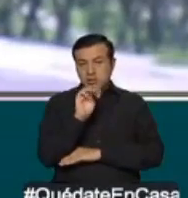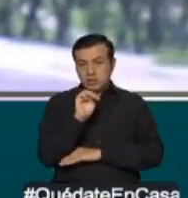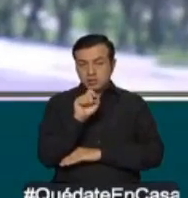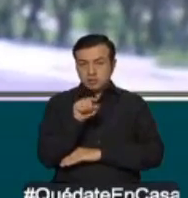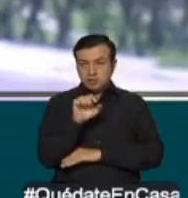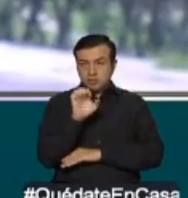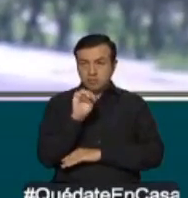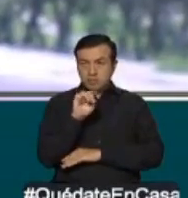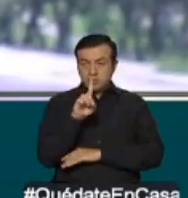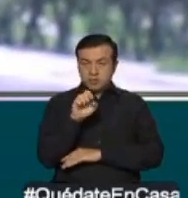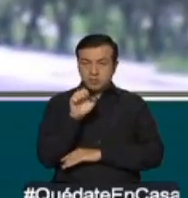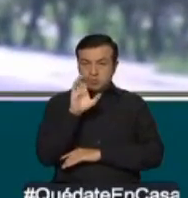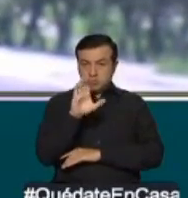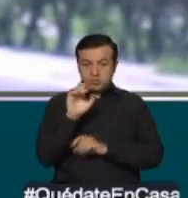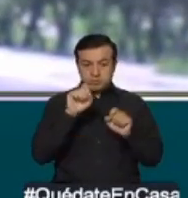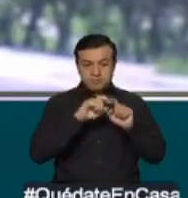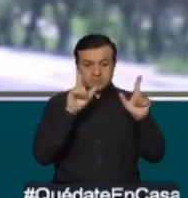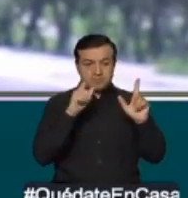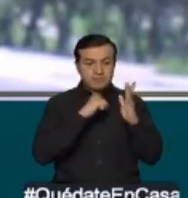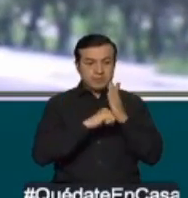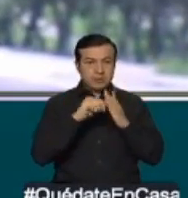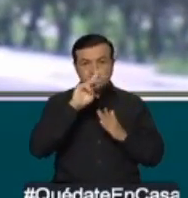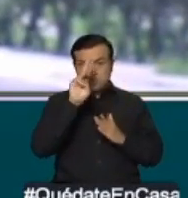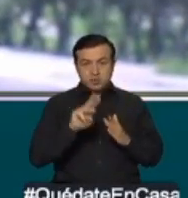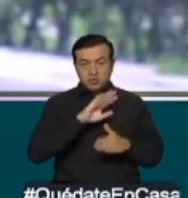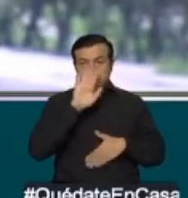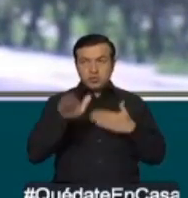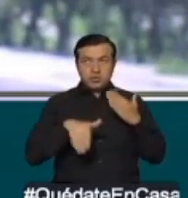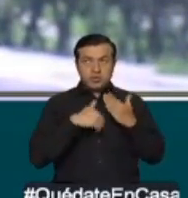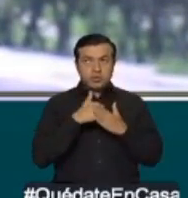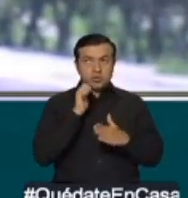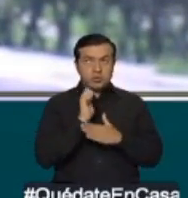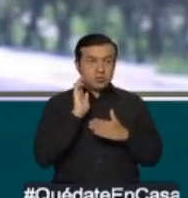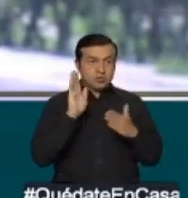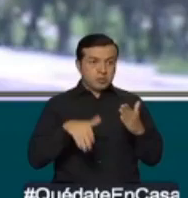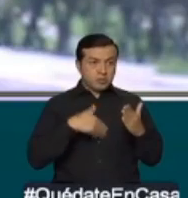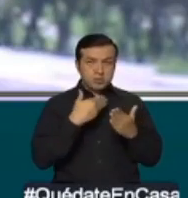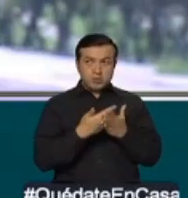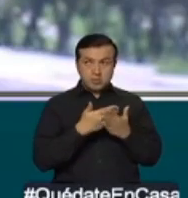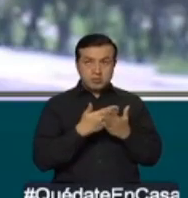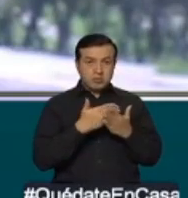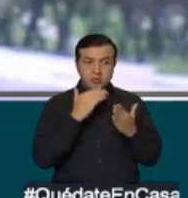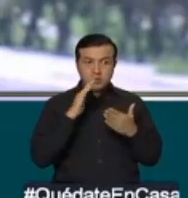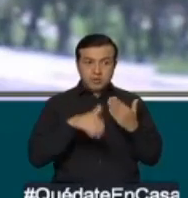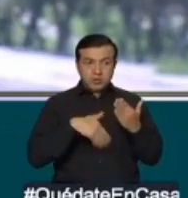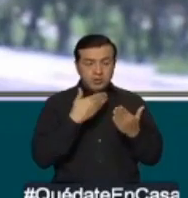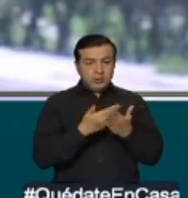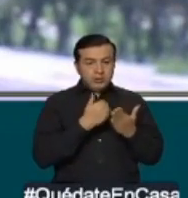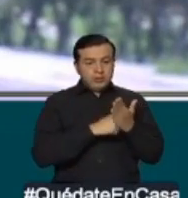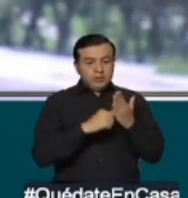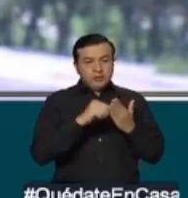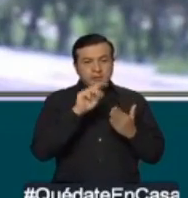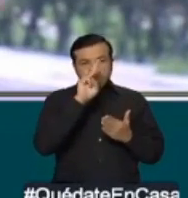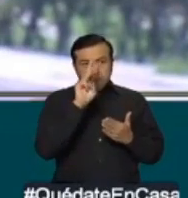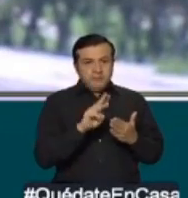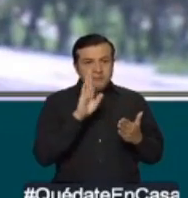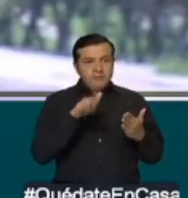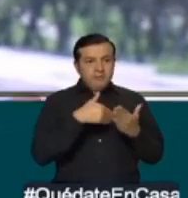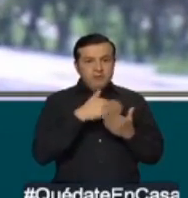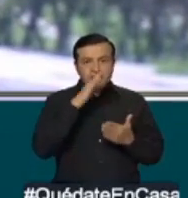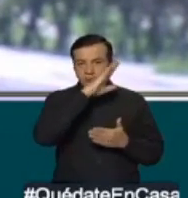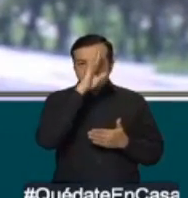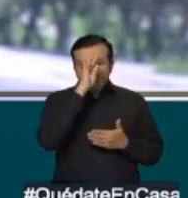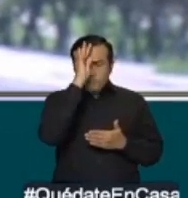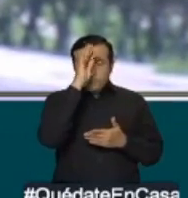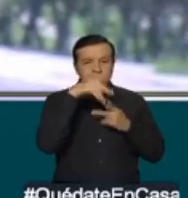plataforma del ministerio de salud que lo que busca es que todos los ecuatorianos que no hemos ido administra una ninguna dependencia de salud pública podamos registrar